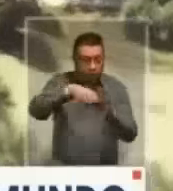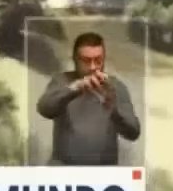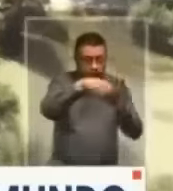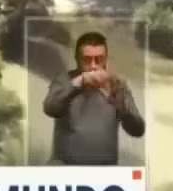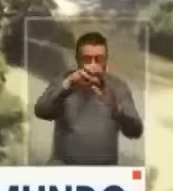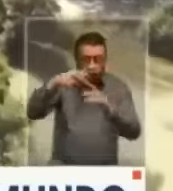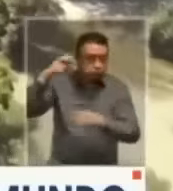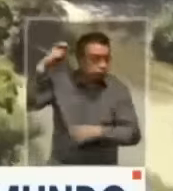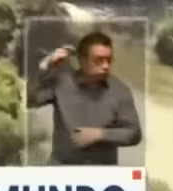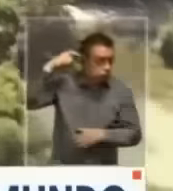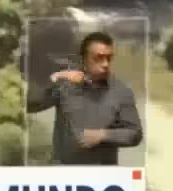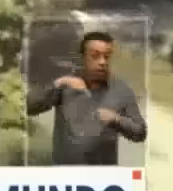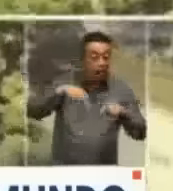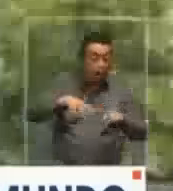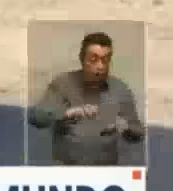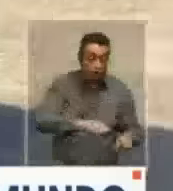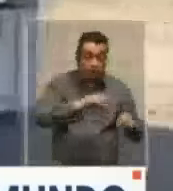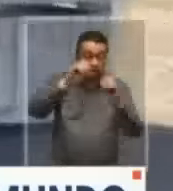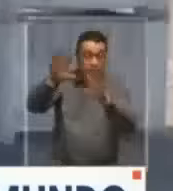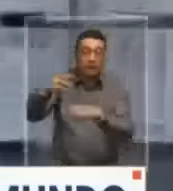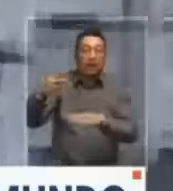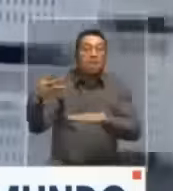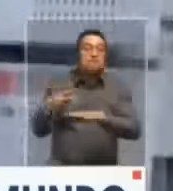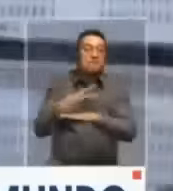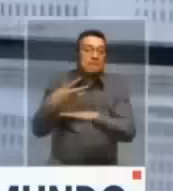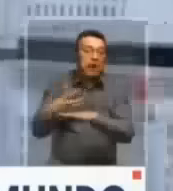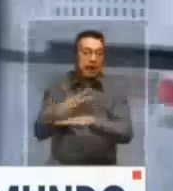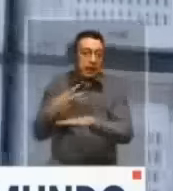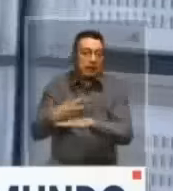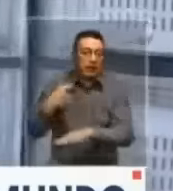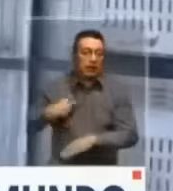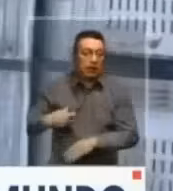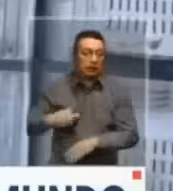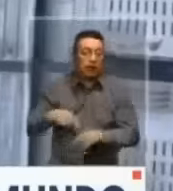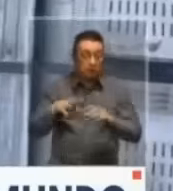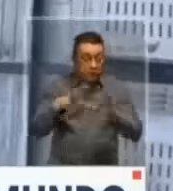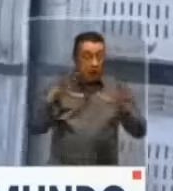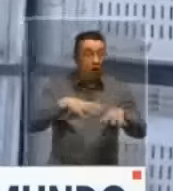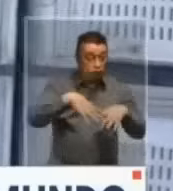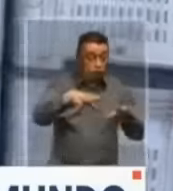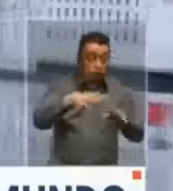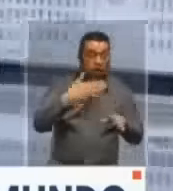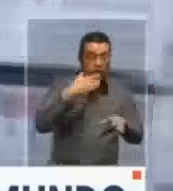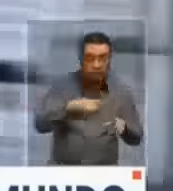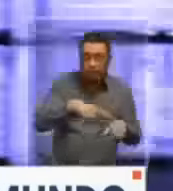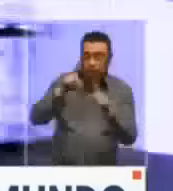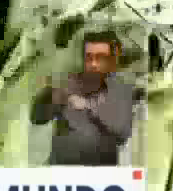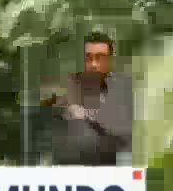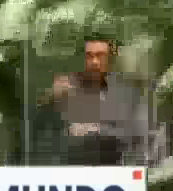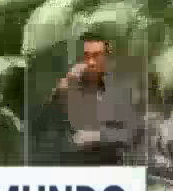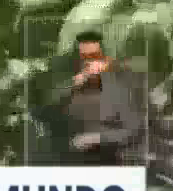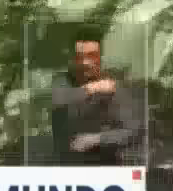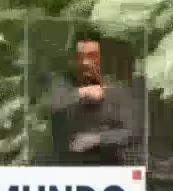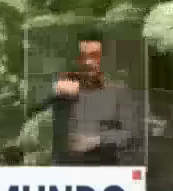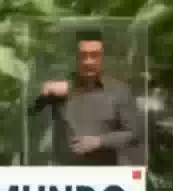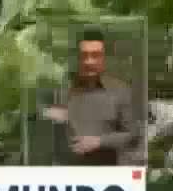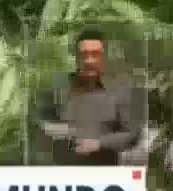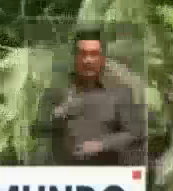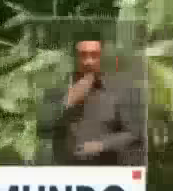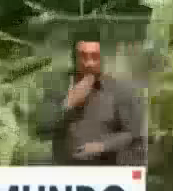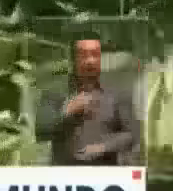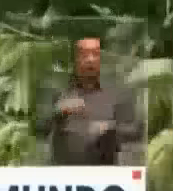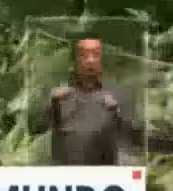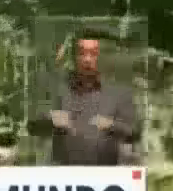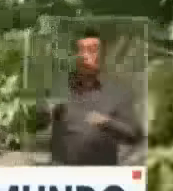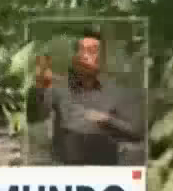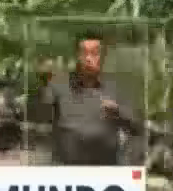van a trasladar hoy hasta Miami. La misma o gran parte de ella se va hasta China como destino final. Este huerto de acá que estamos